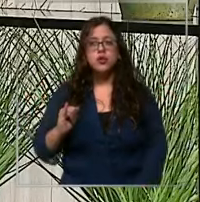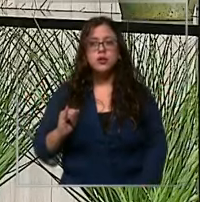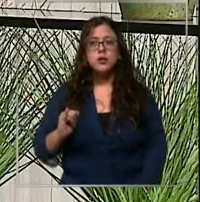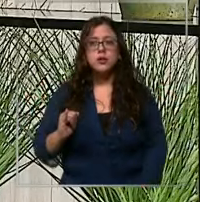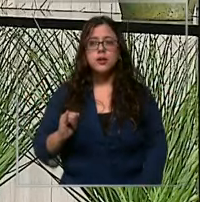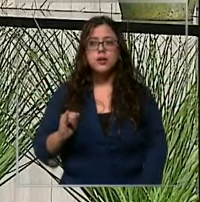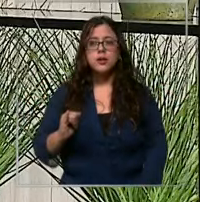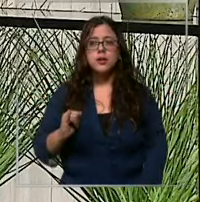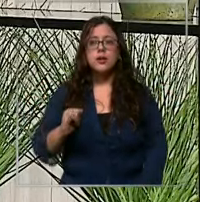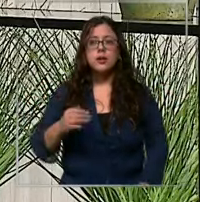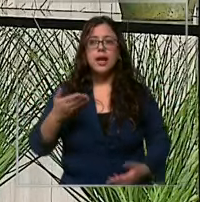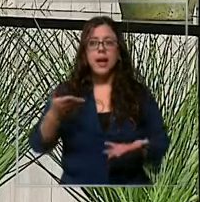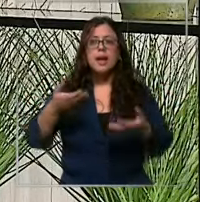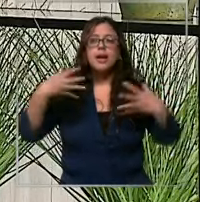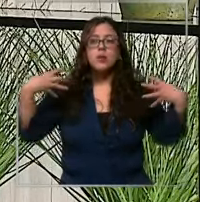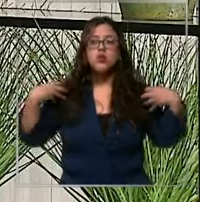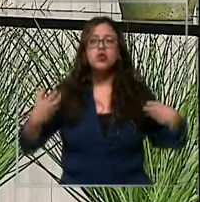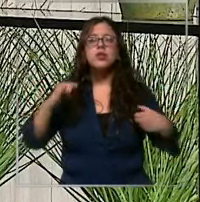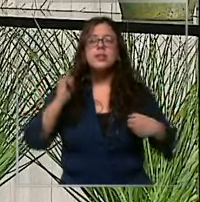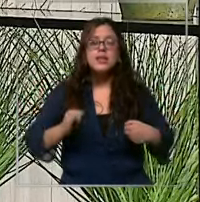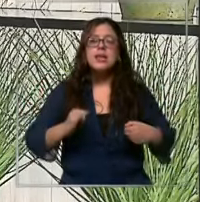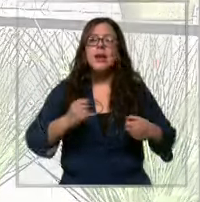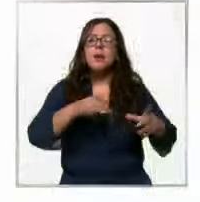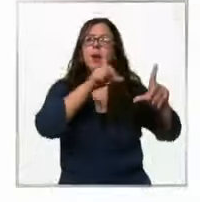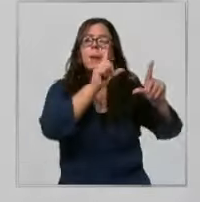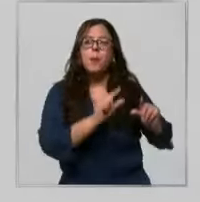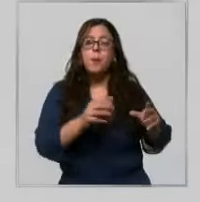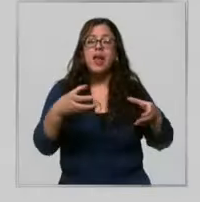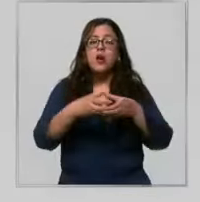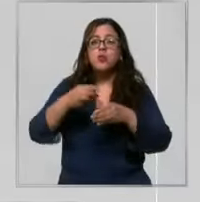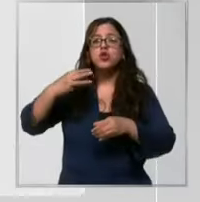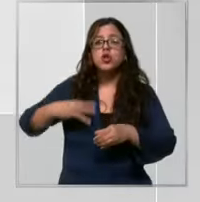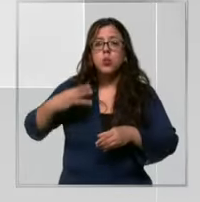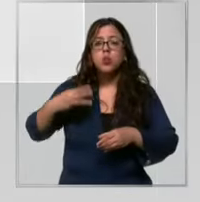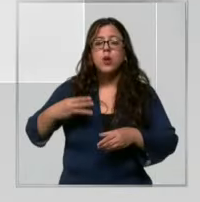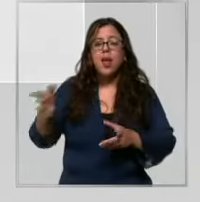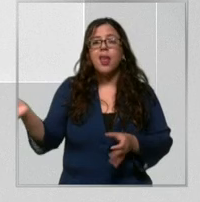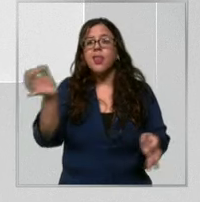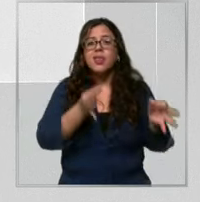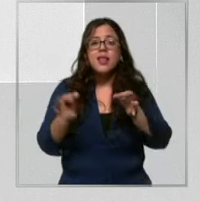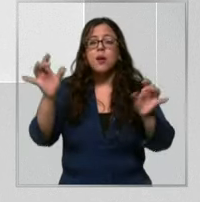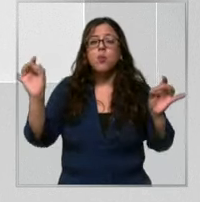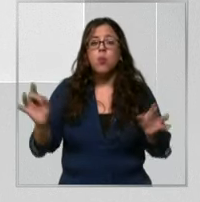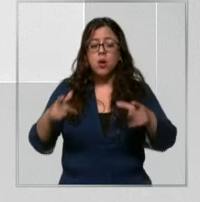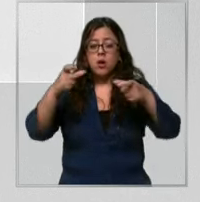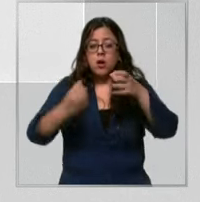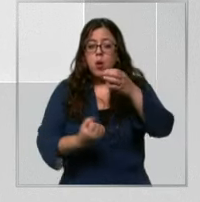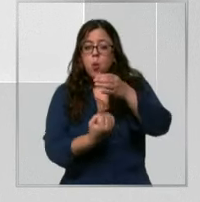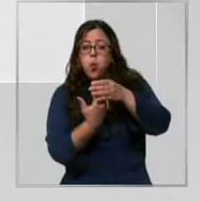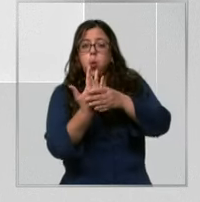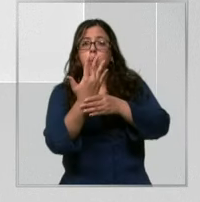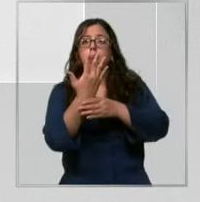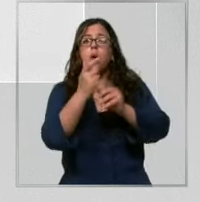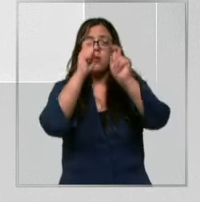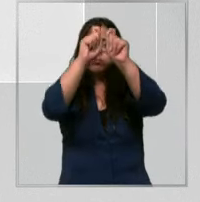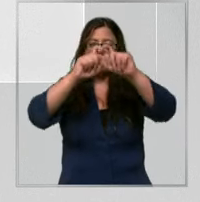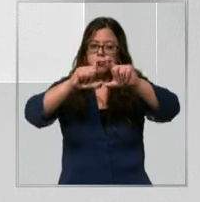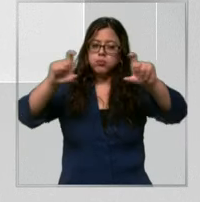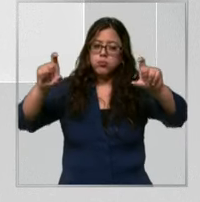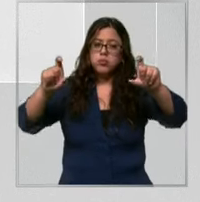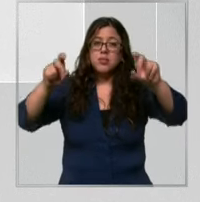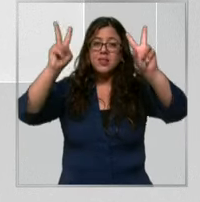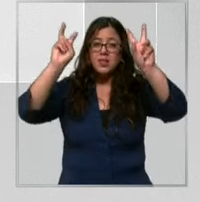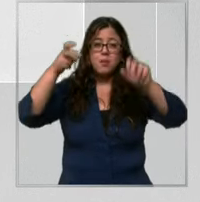una responsabilidad de todas maneras aminorada. La Asociación de Municipalidades señala que si la pileta está suficientemente señalada sobre